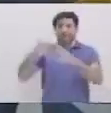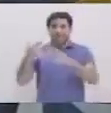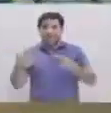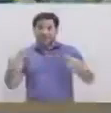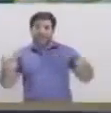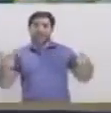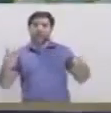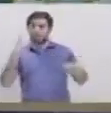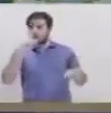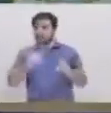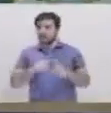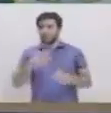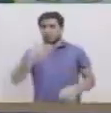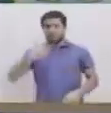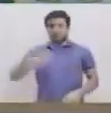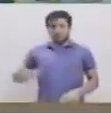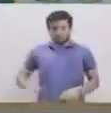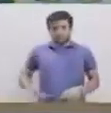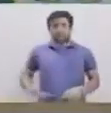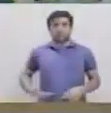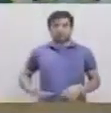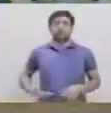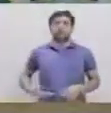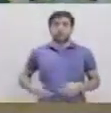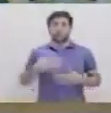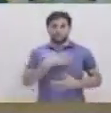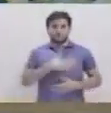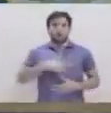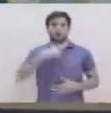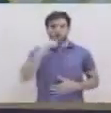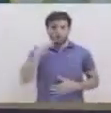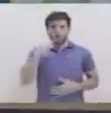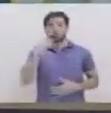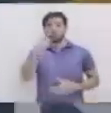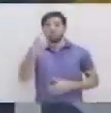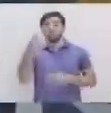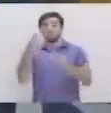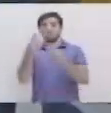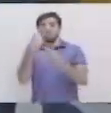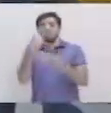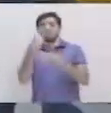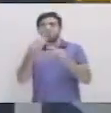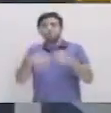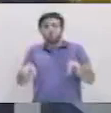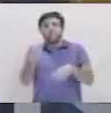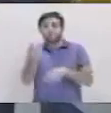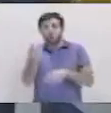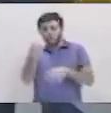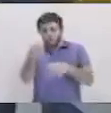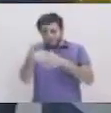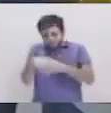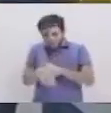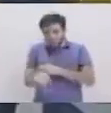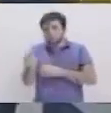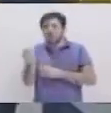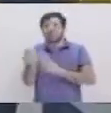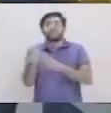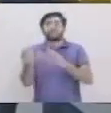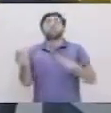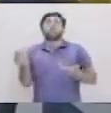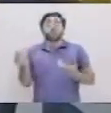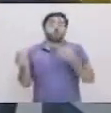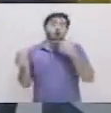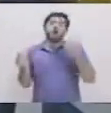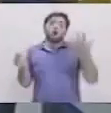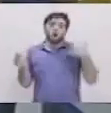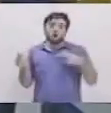que ustedes pueden conocer es el color de los huevos que pone el quetzal. ¿Saben qué color son? Son azules. Entonces es algo que se destaca y